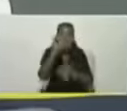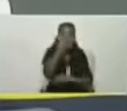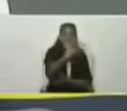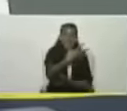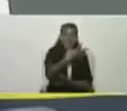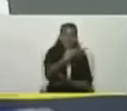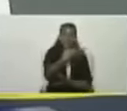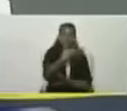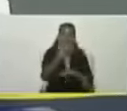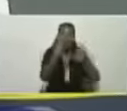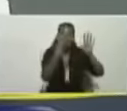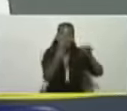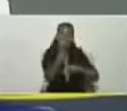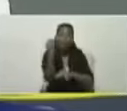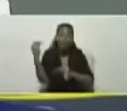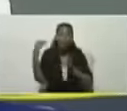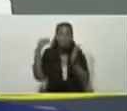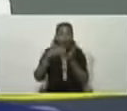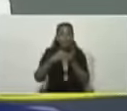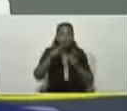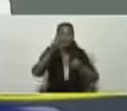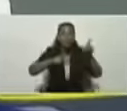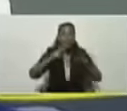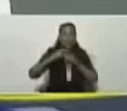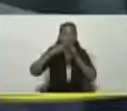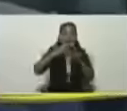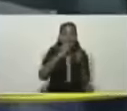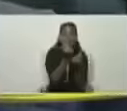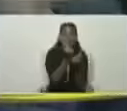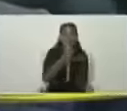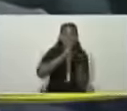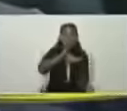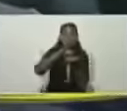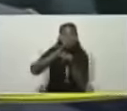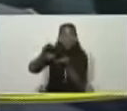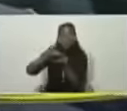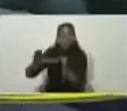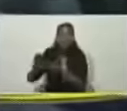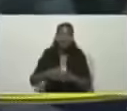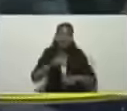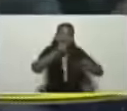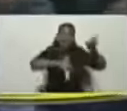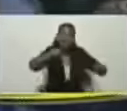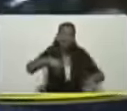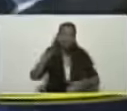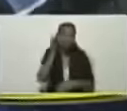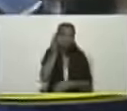285.500 nuevos financiamientos de emprendimiento de mujeres